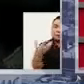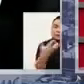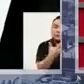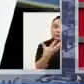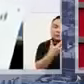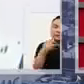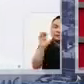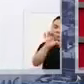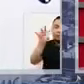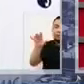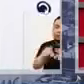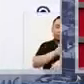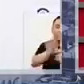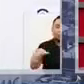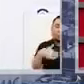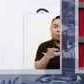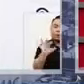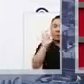han sido resueltas. Entonces,